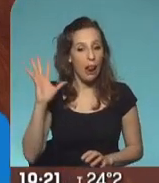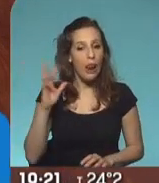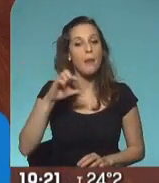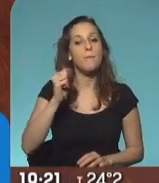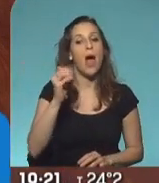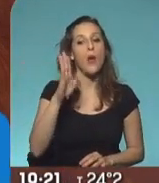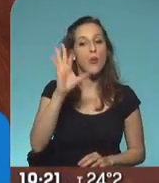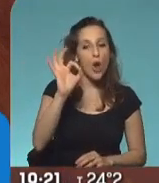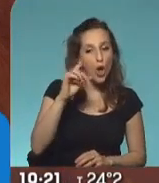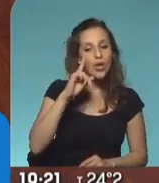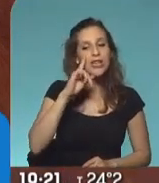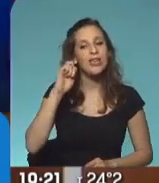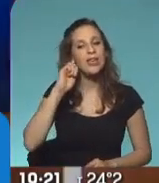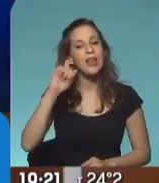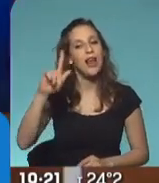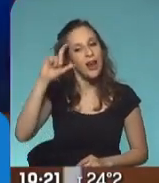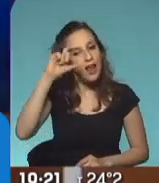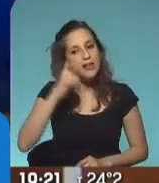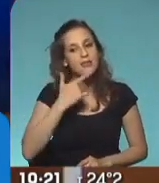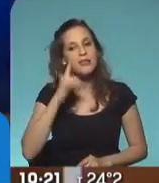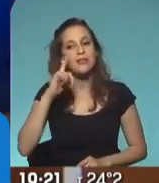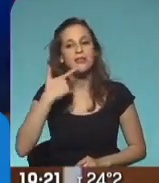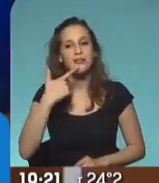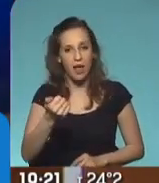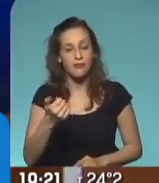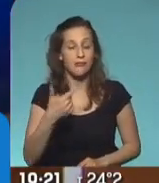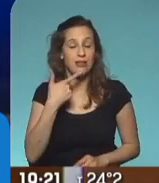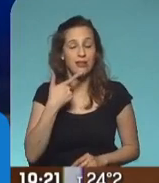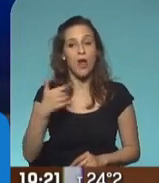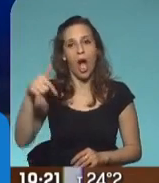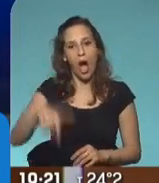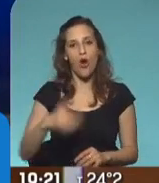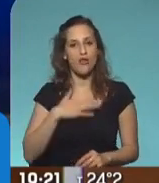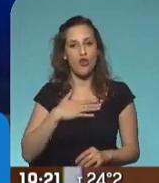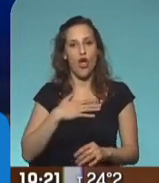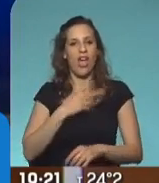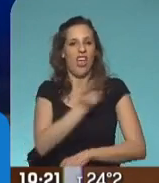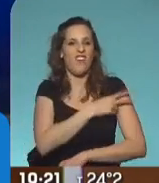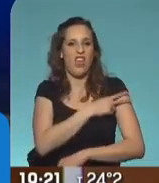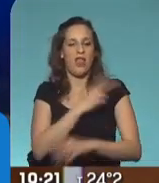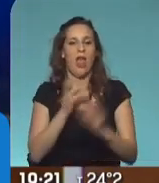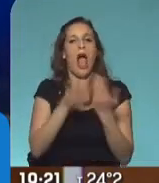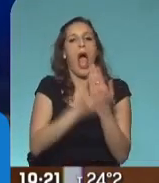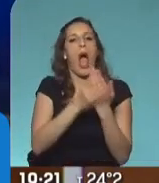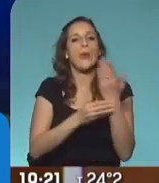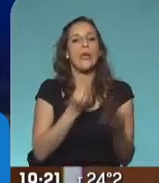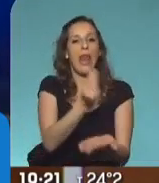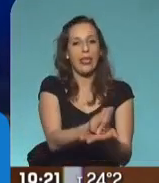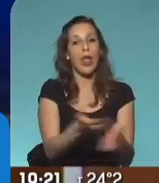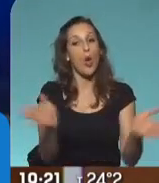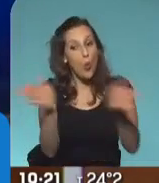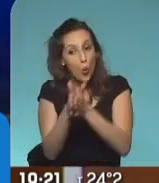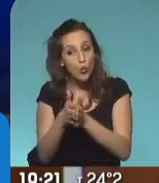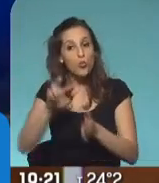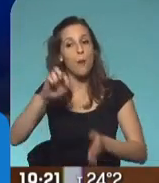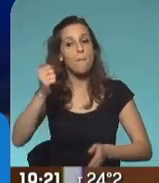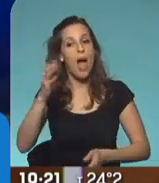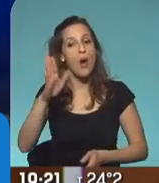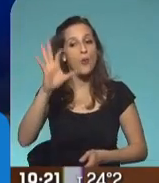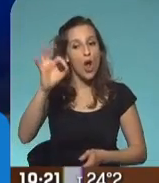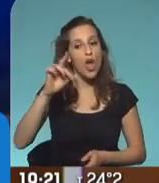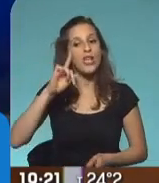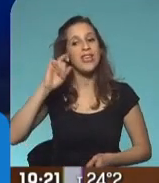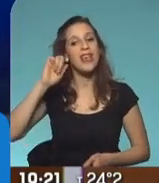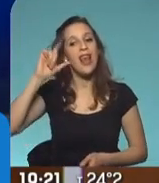ahora empecé a trabajar como jefe de gabinete del equipo de Podemos con Pablo Iglesias y ahora estamos en el gran